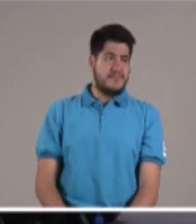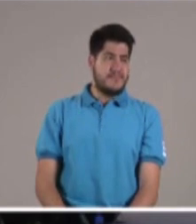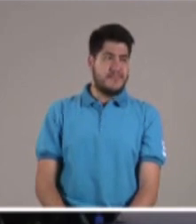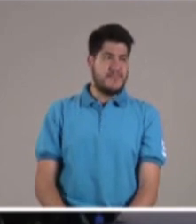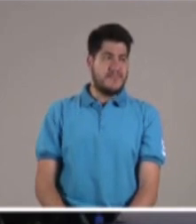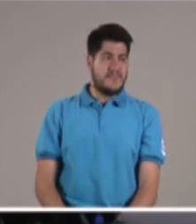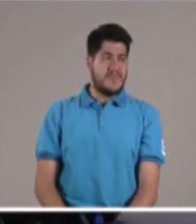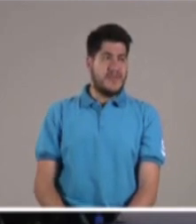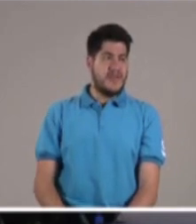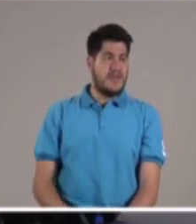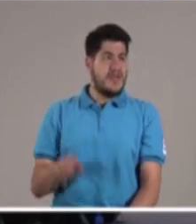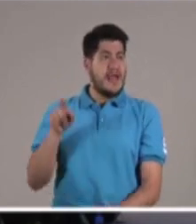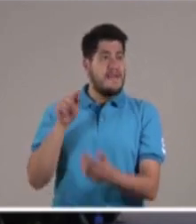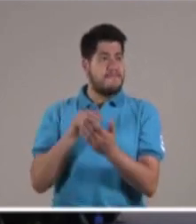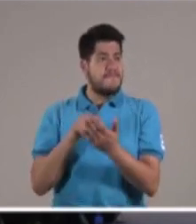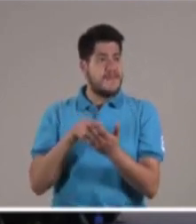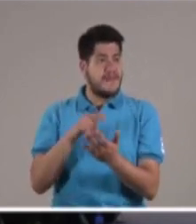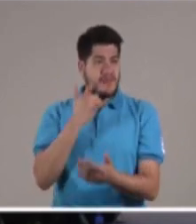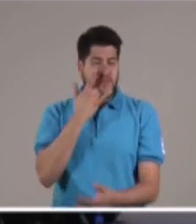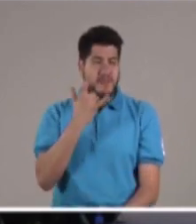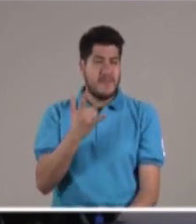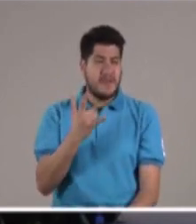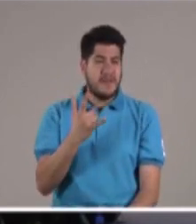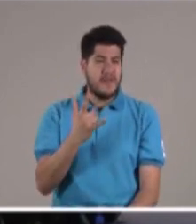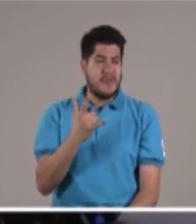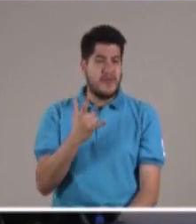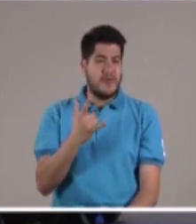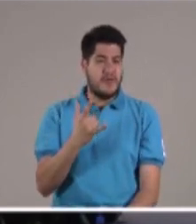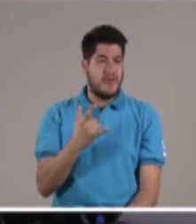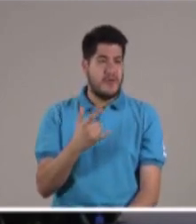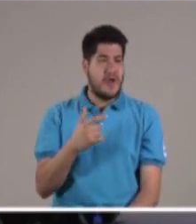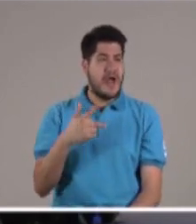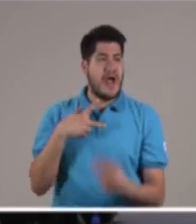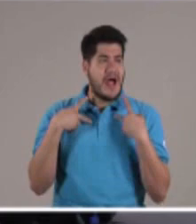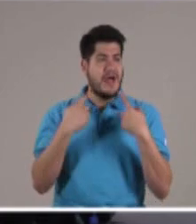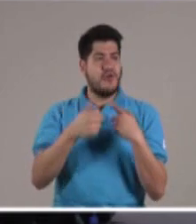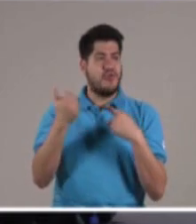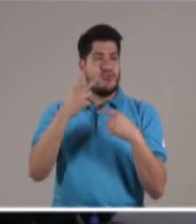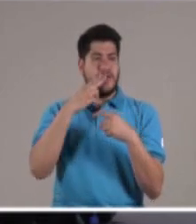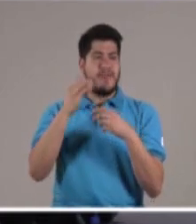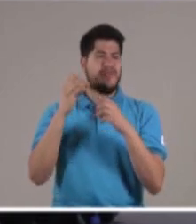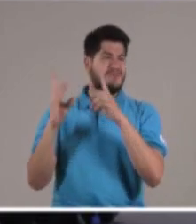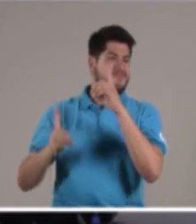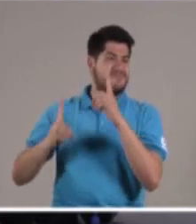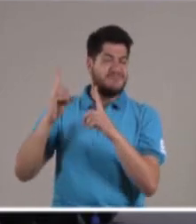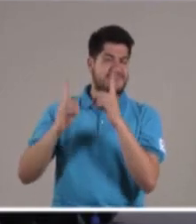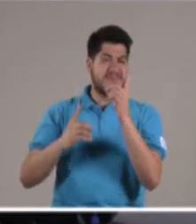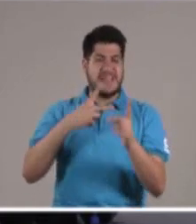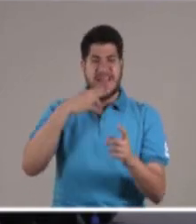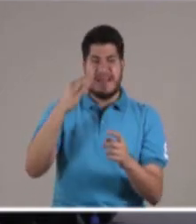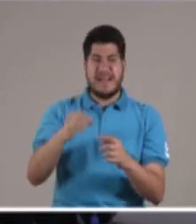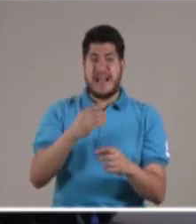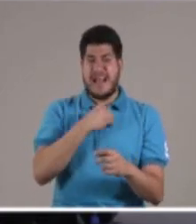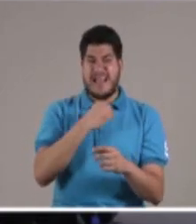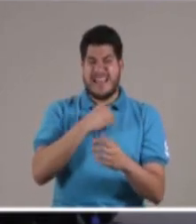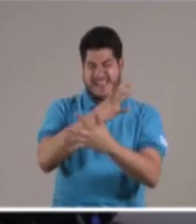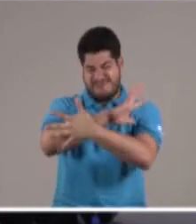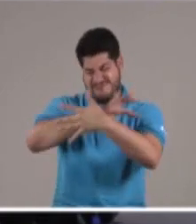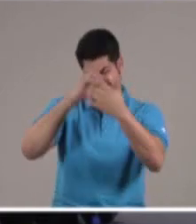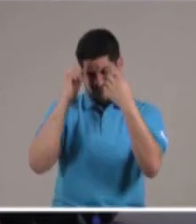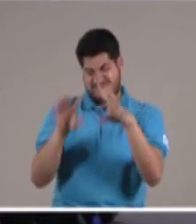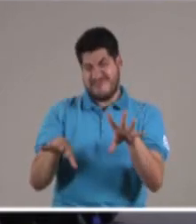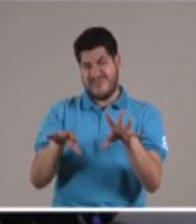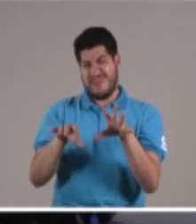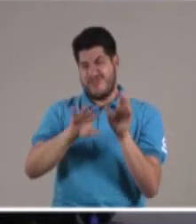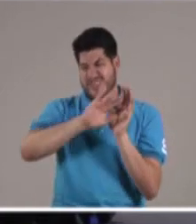pidió perdón pero hermano hay gente que envidia y de veras es de de destruir descalificar